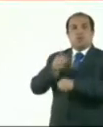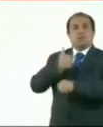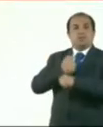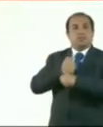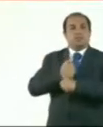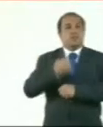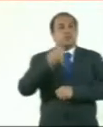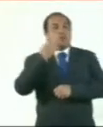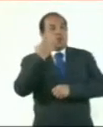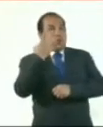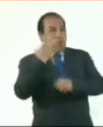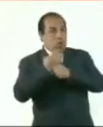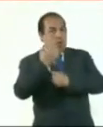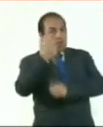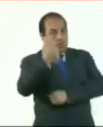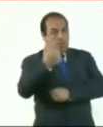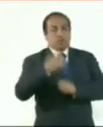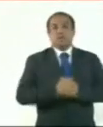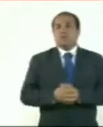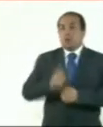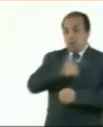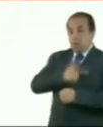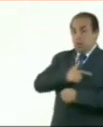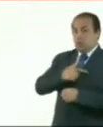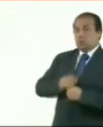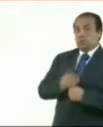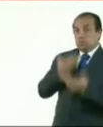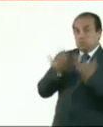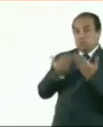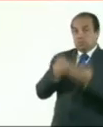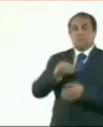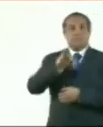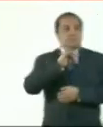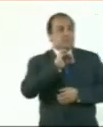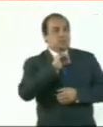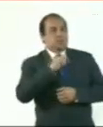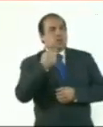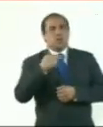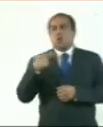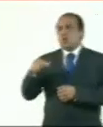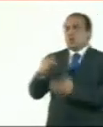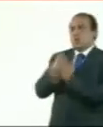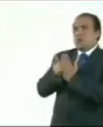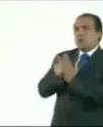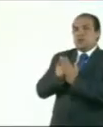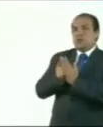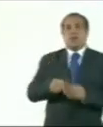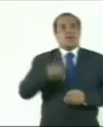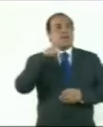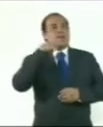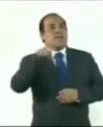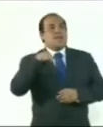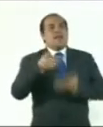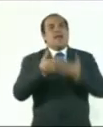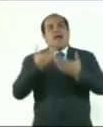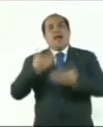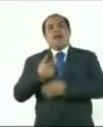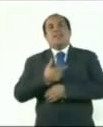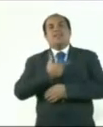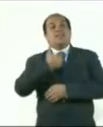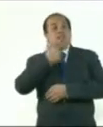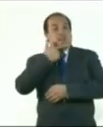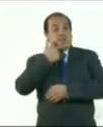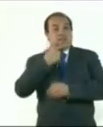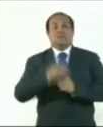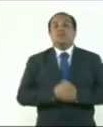A. ¿Y te gusta leer? Sí. ¿Cómo se llama tu libro? Este era un lápiz. Este era un lápiz. ¿Lo vas a